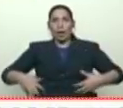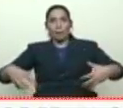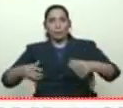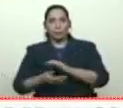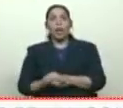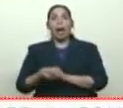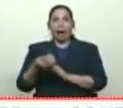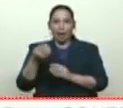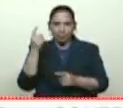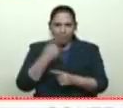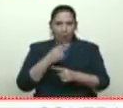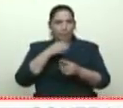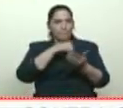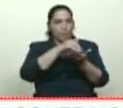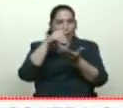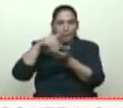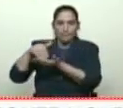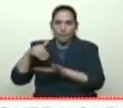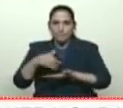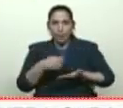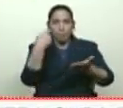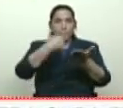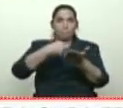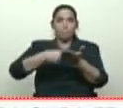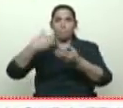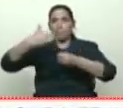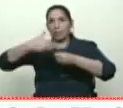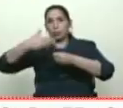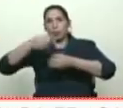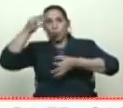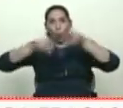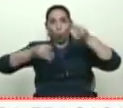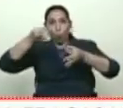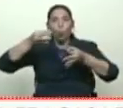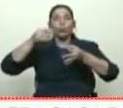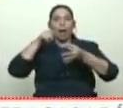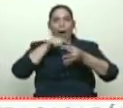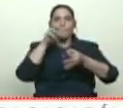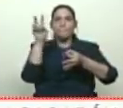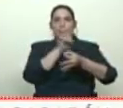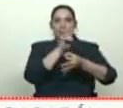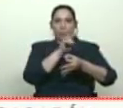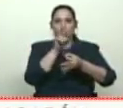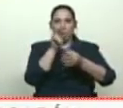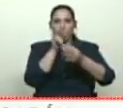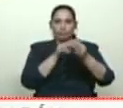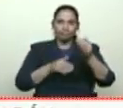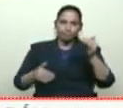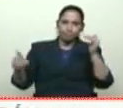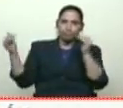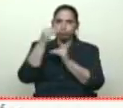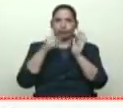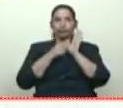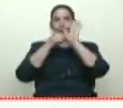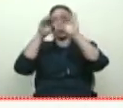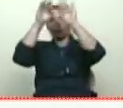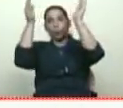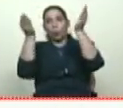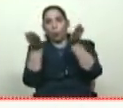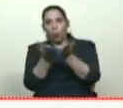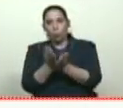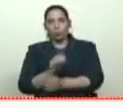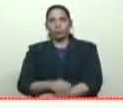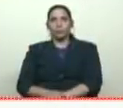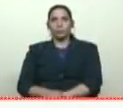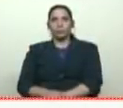distribución equitativa y justa del ingreso petrolero, colocaba a Venezuela como una referencia que influía en los pueblos